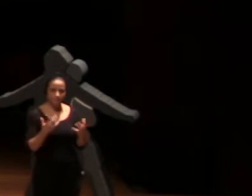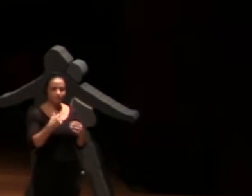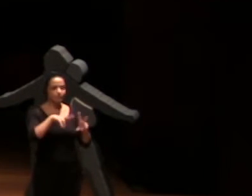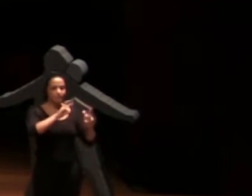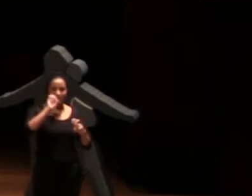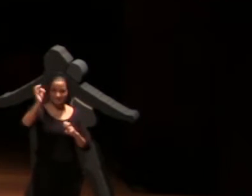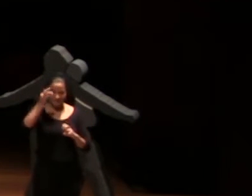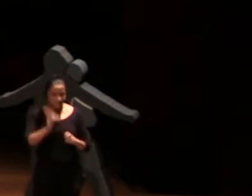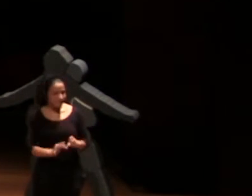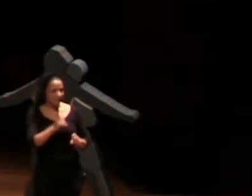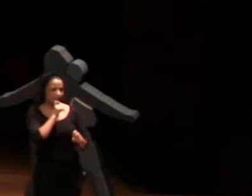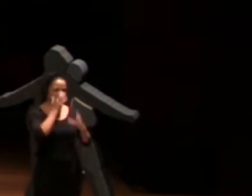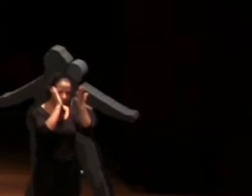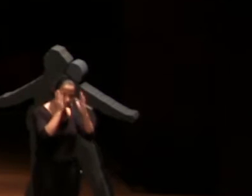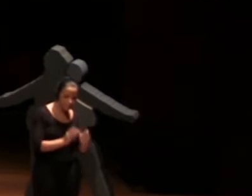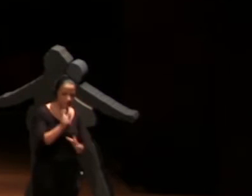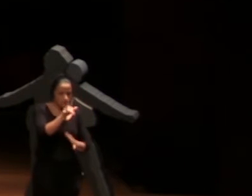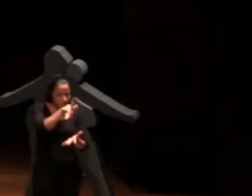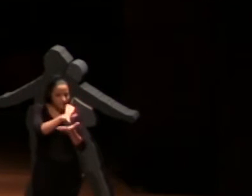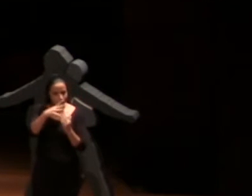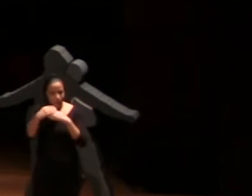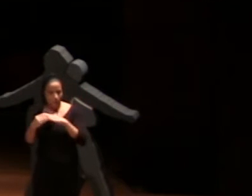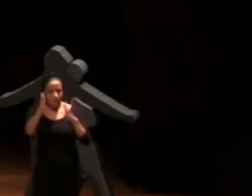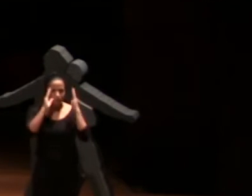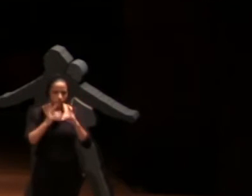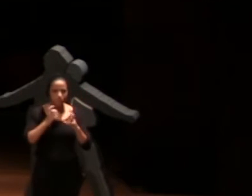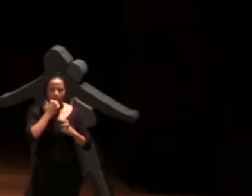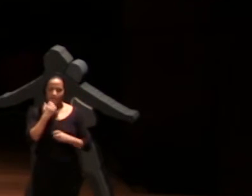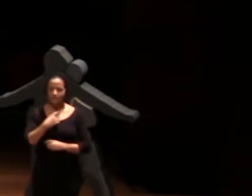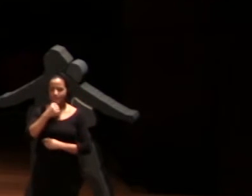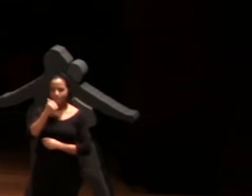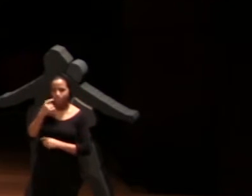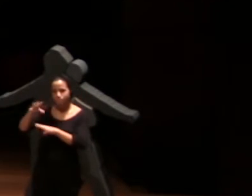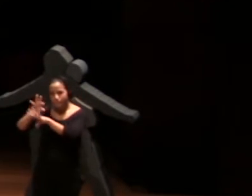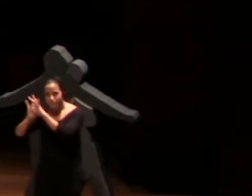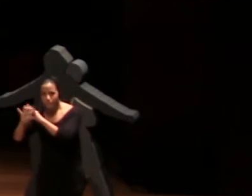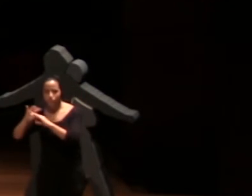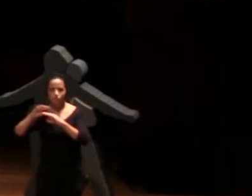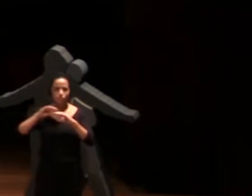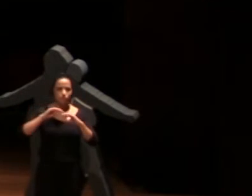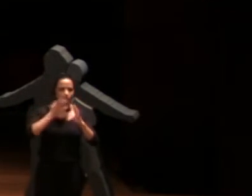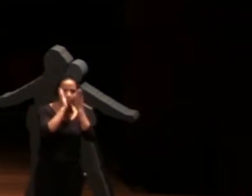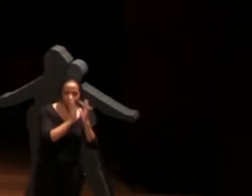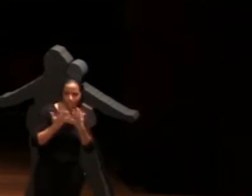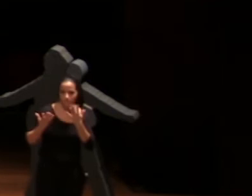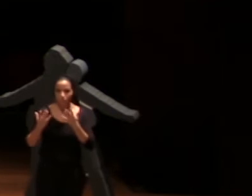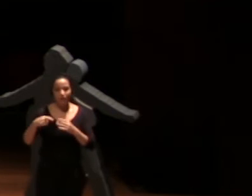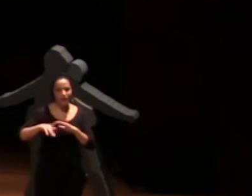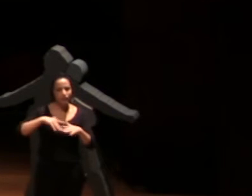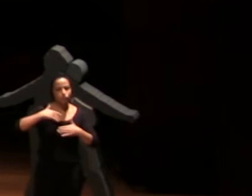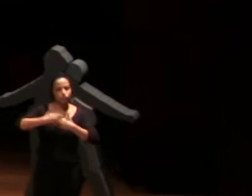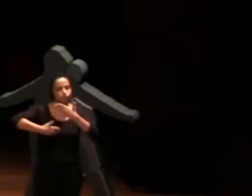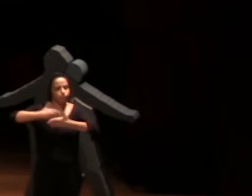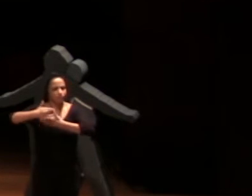test, aquella interacción, tratamiento que tenemos en el momento, la toma de decisiones del clínico, ¿vale? En este paso se desarrolla todo